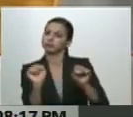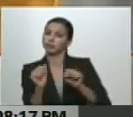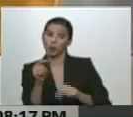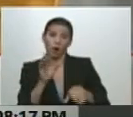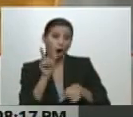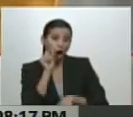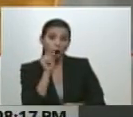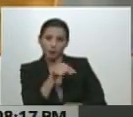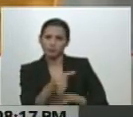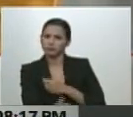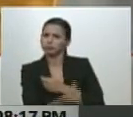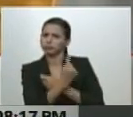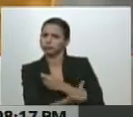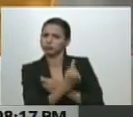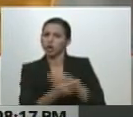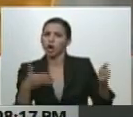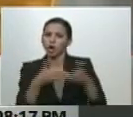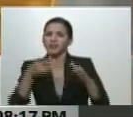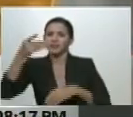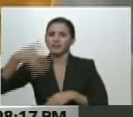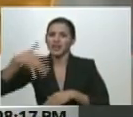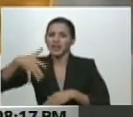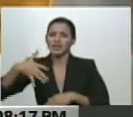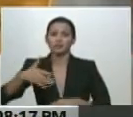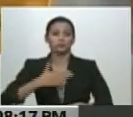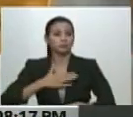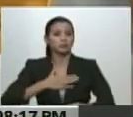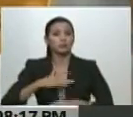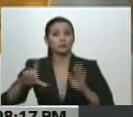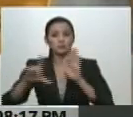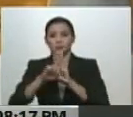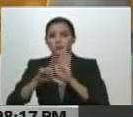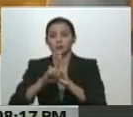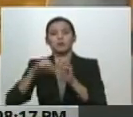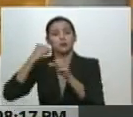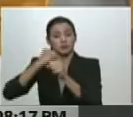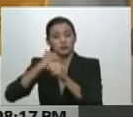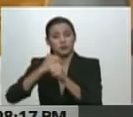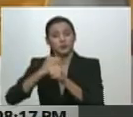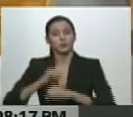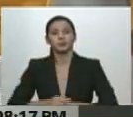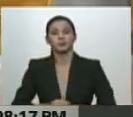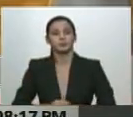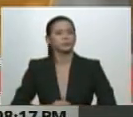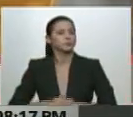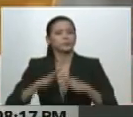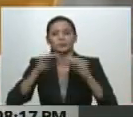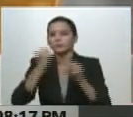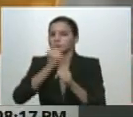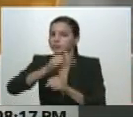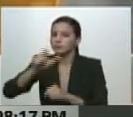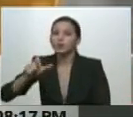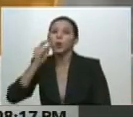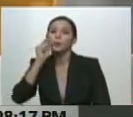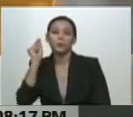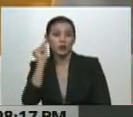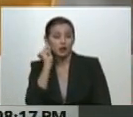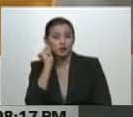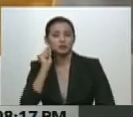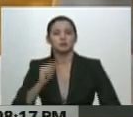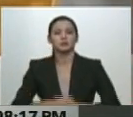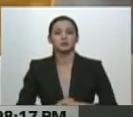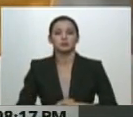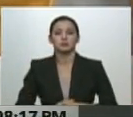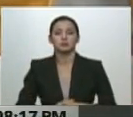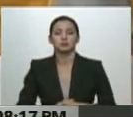los derechos laborales consagrados en nuestra Ley Orgánica del Trabajo, de los trabajadores y las trabajadoras, y